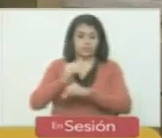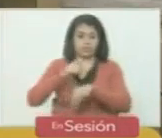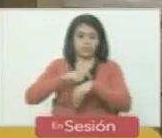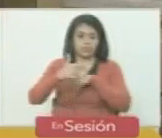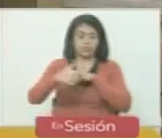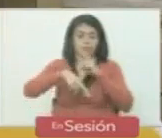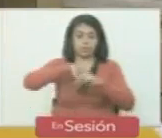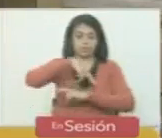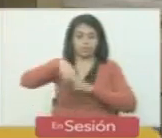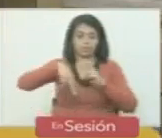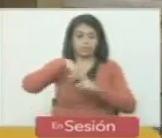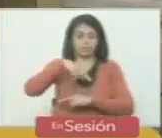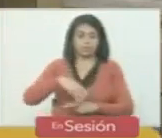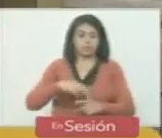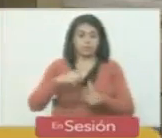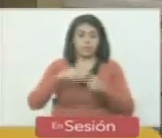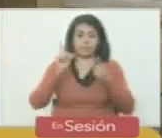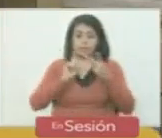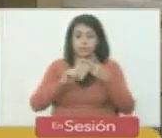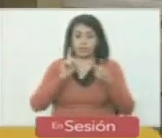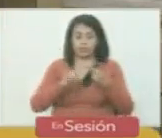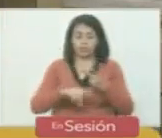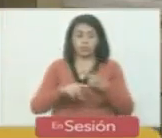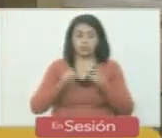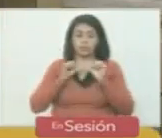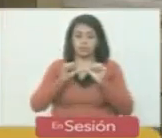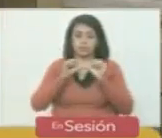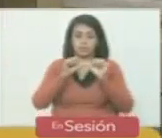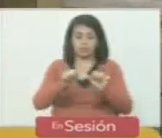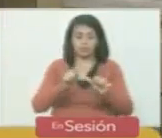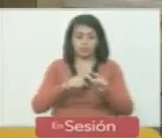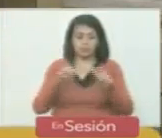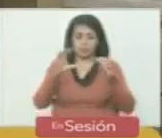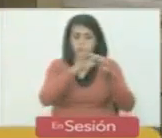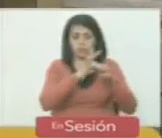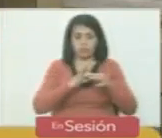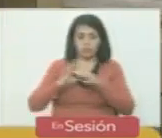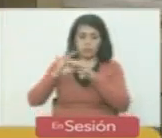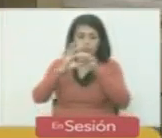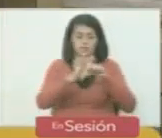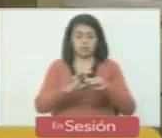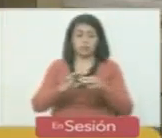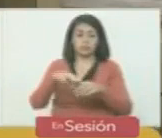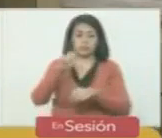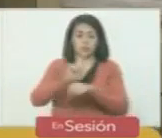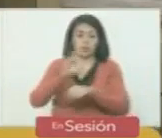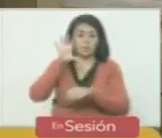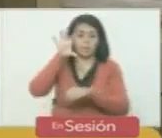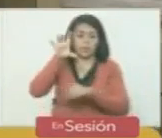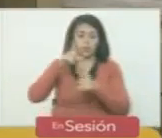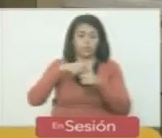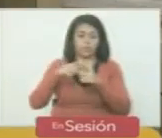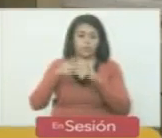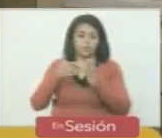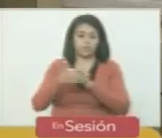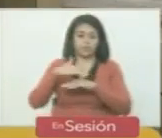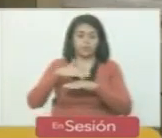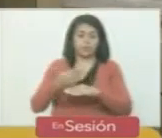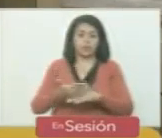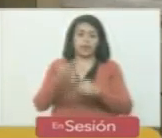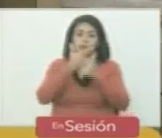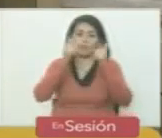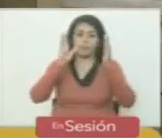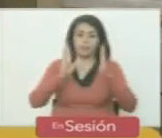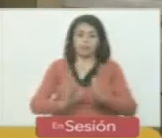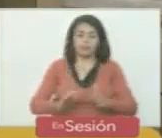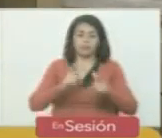tiempos de revolución. Segundo, continuar en unidad monolítica y patriótica la gesta